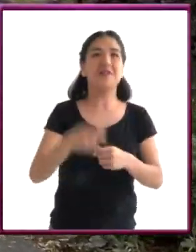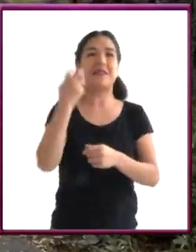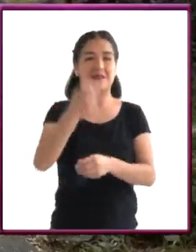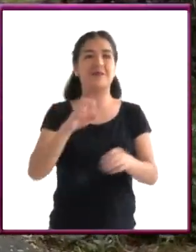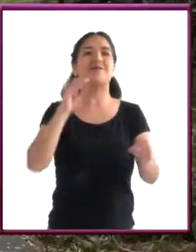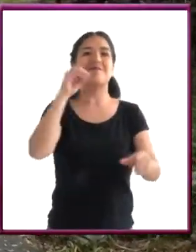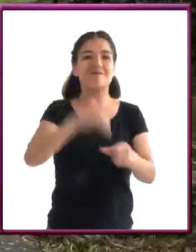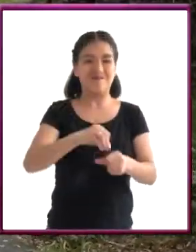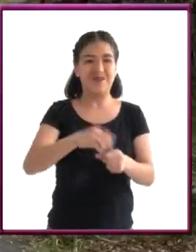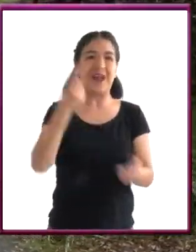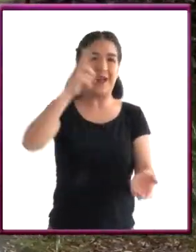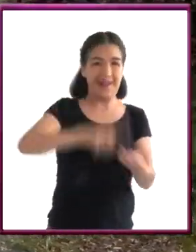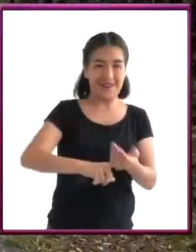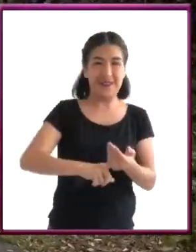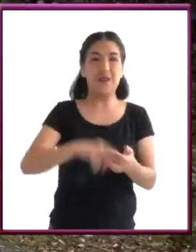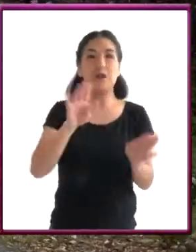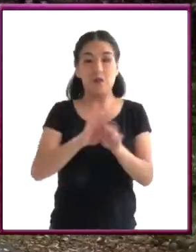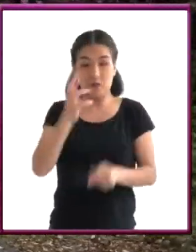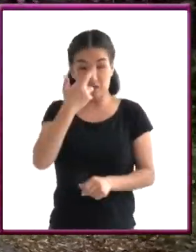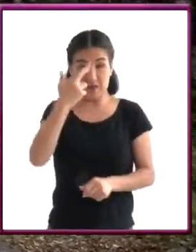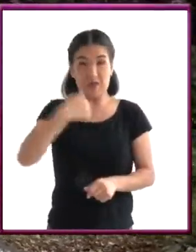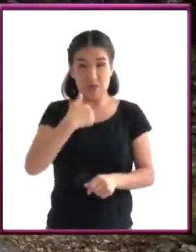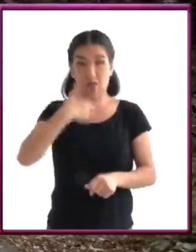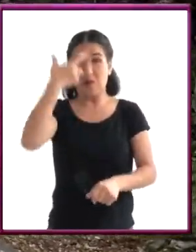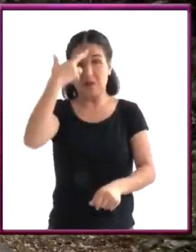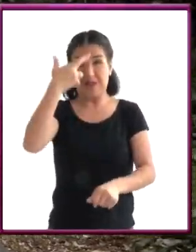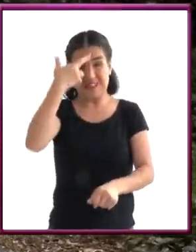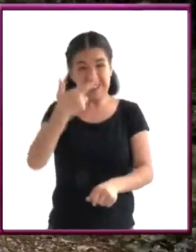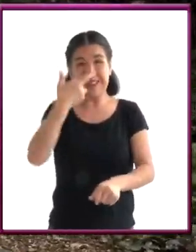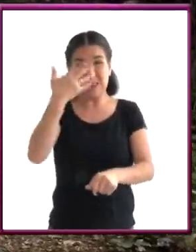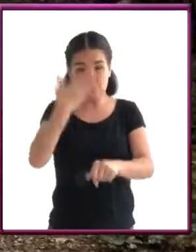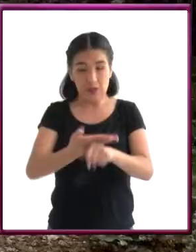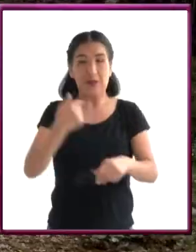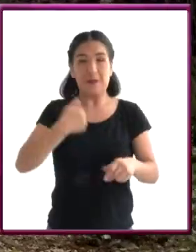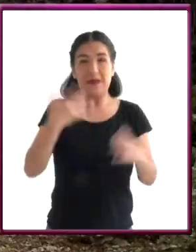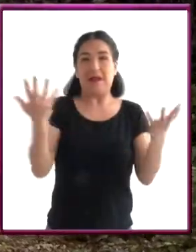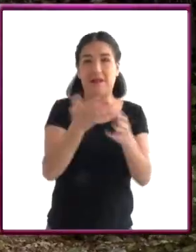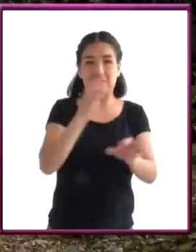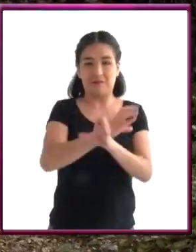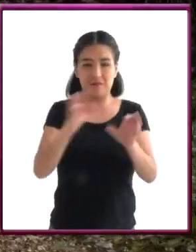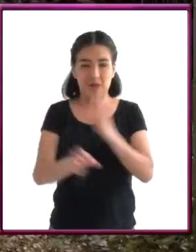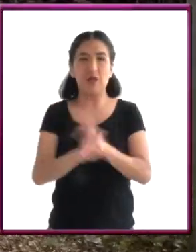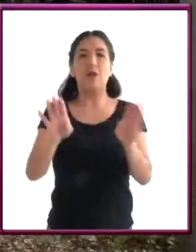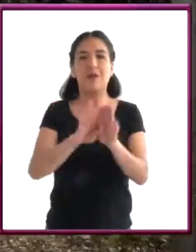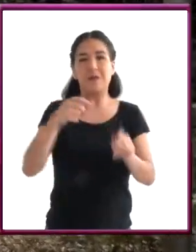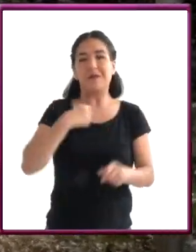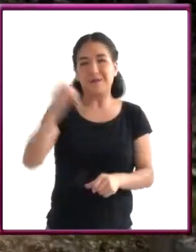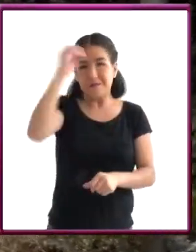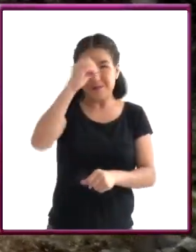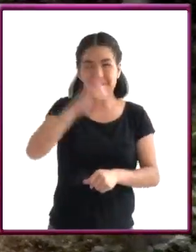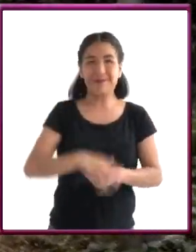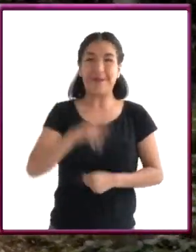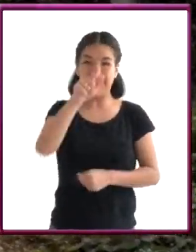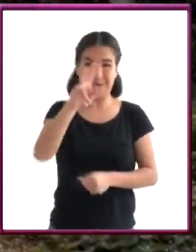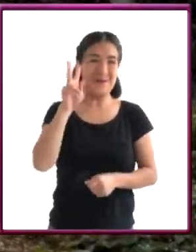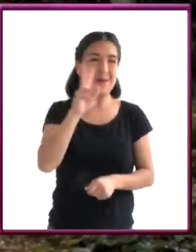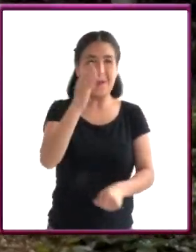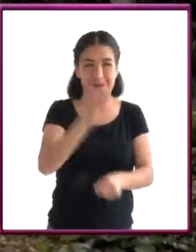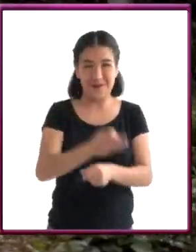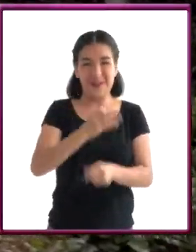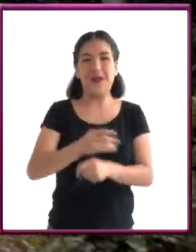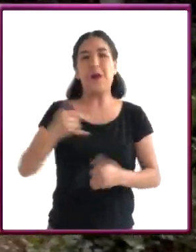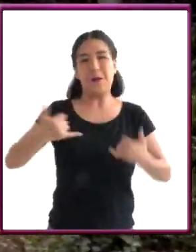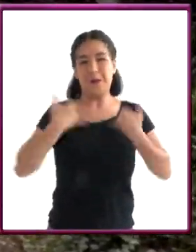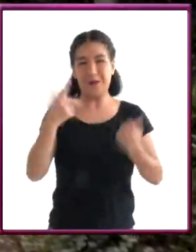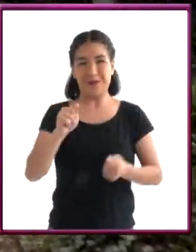secreto. Al ser responsables de nuestros actos, tenemos opciones. Decide quedarte con nosotros. Esto y más por